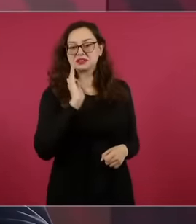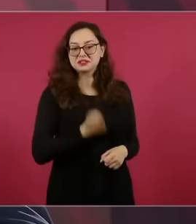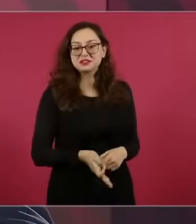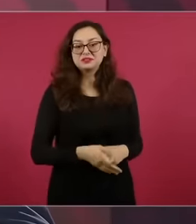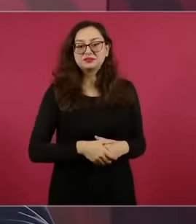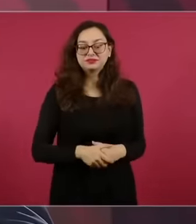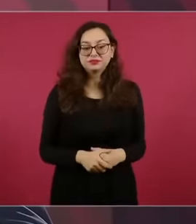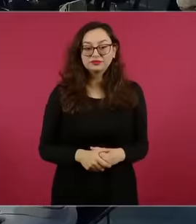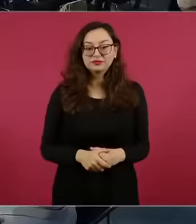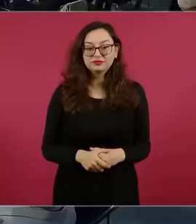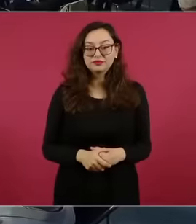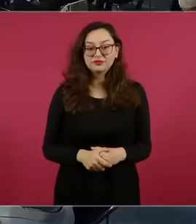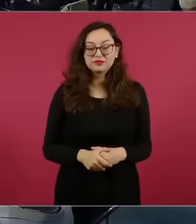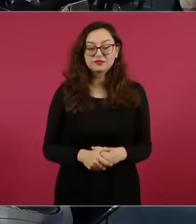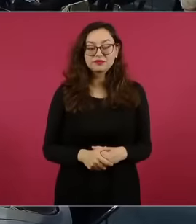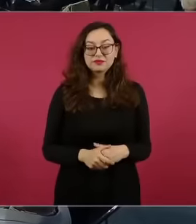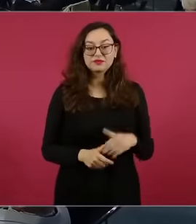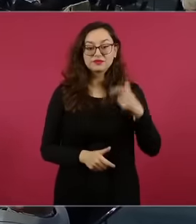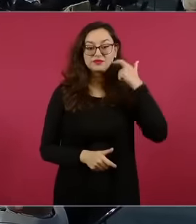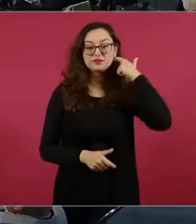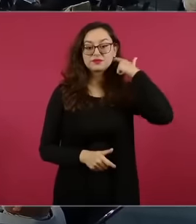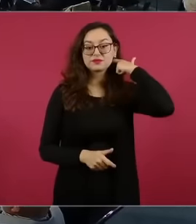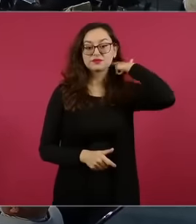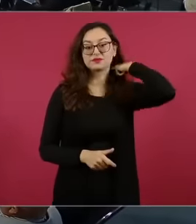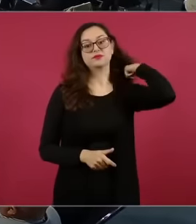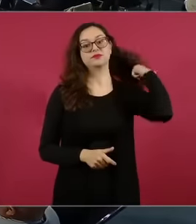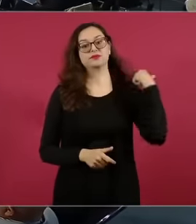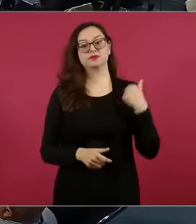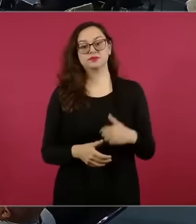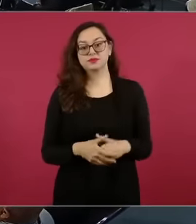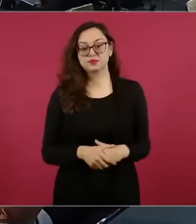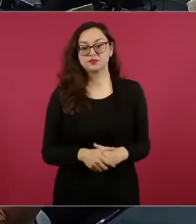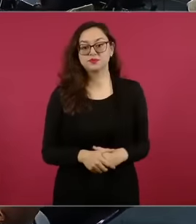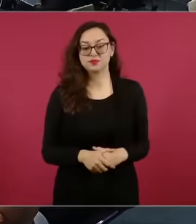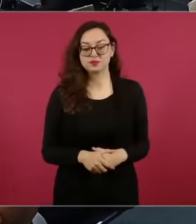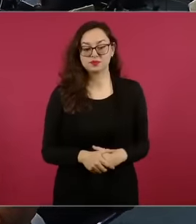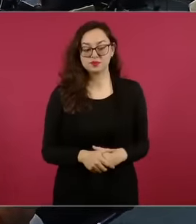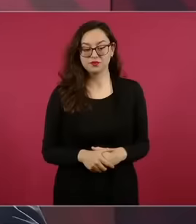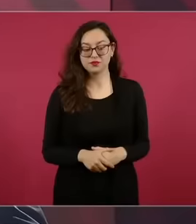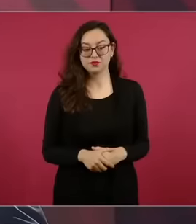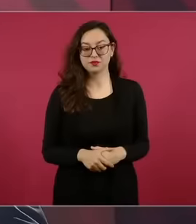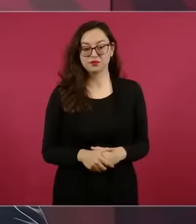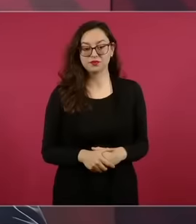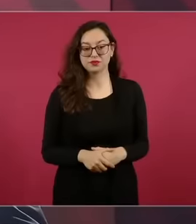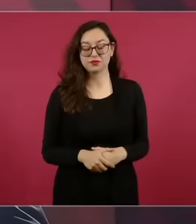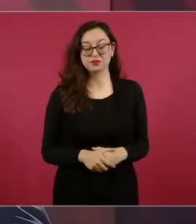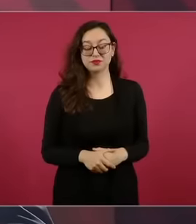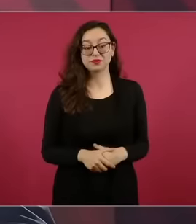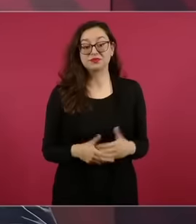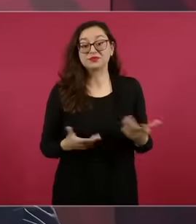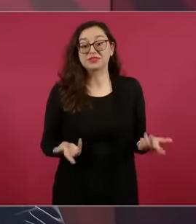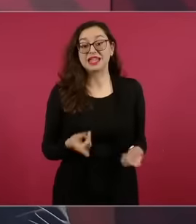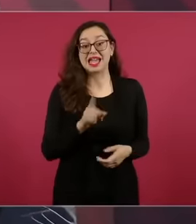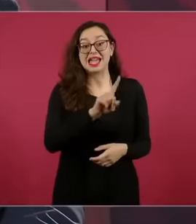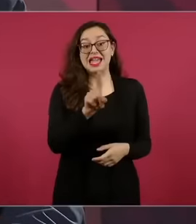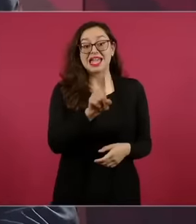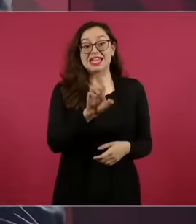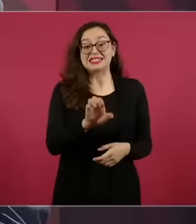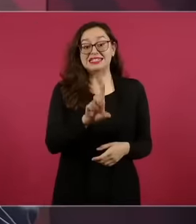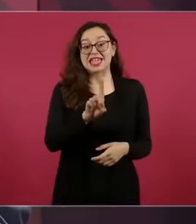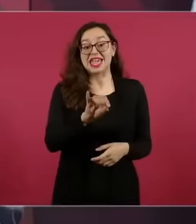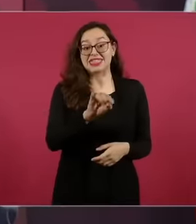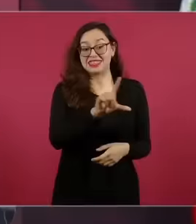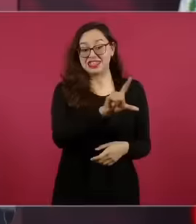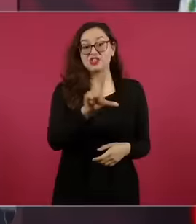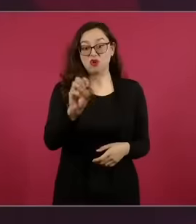tuve problemas. Ahora le reprochaban a Zedillo, los salinistas, de que él era el culpable de que